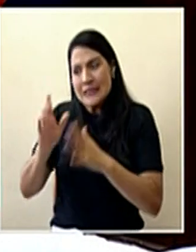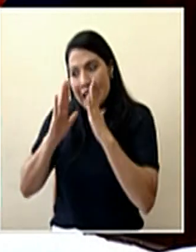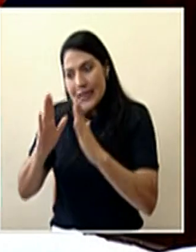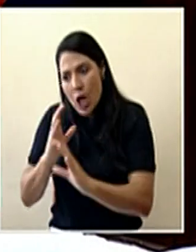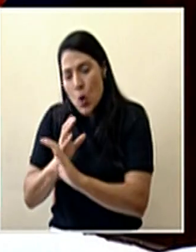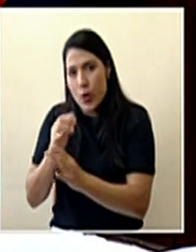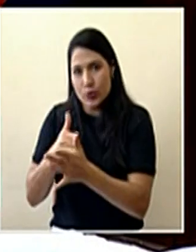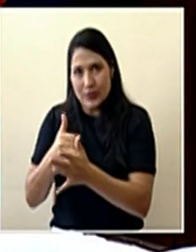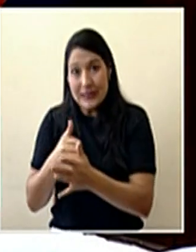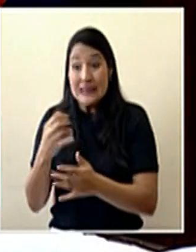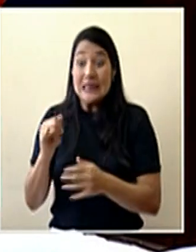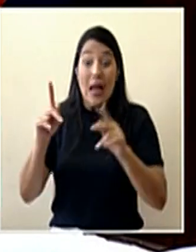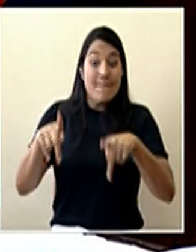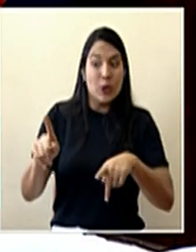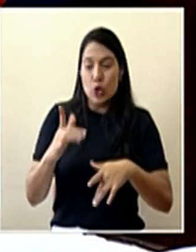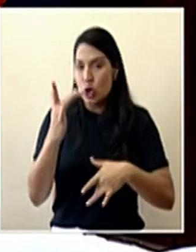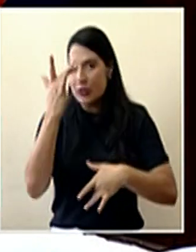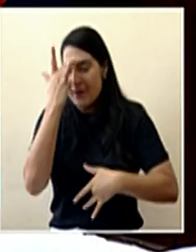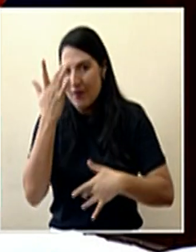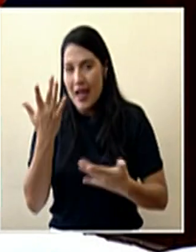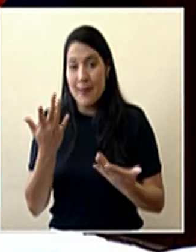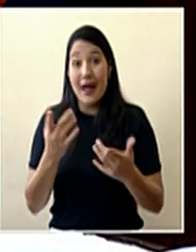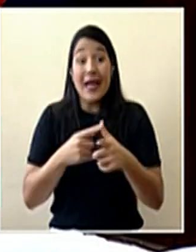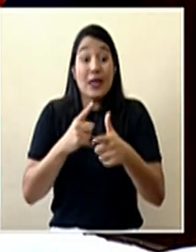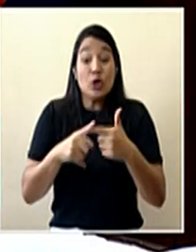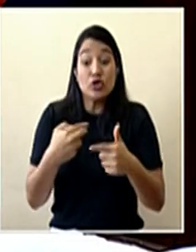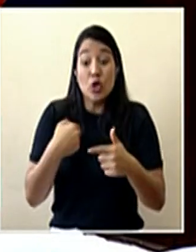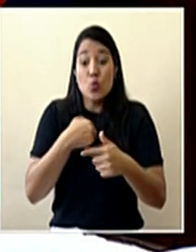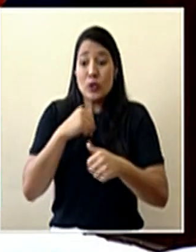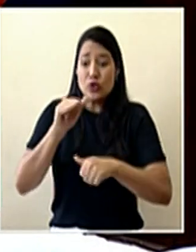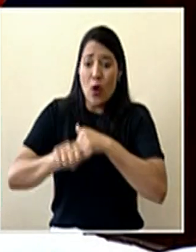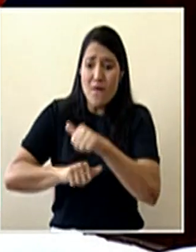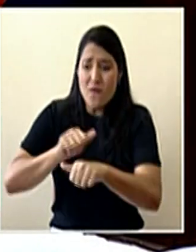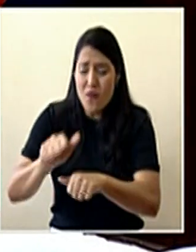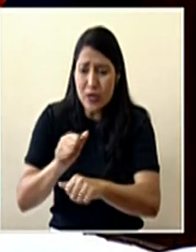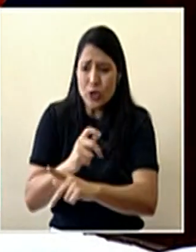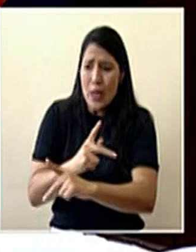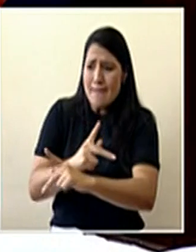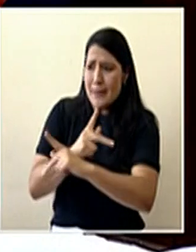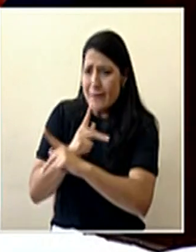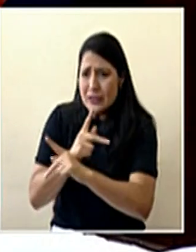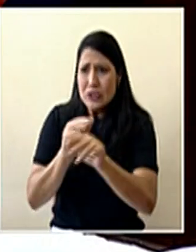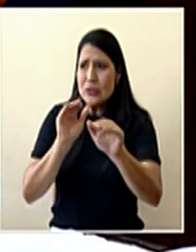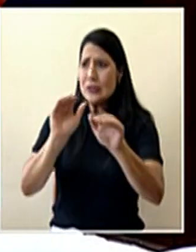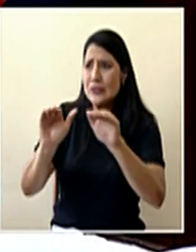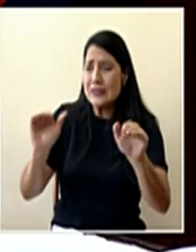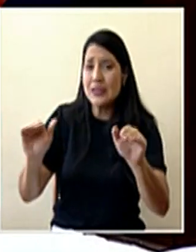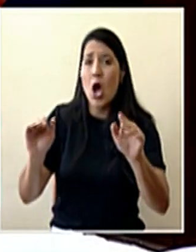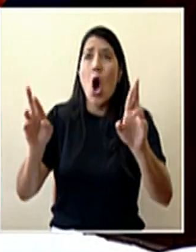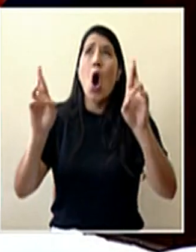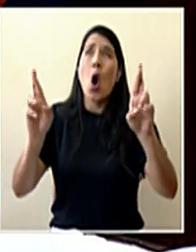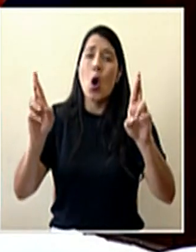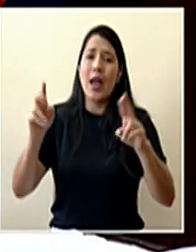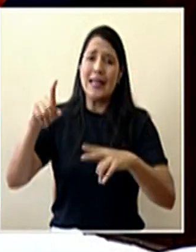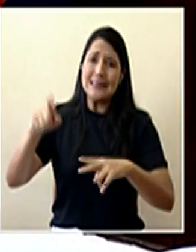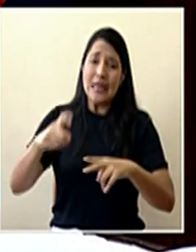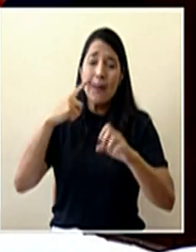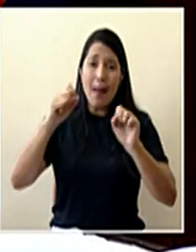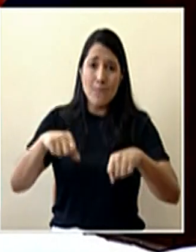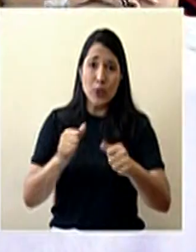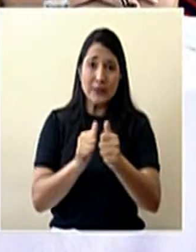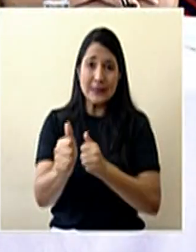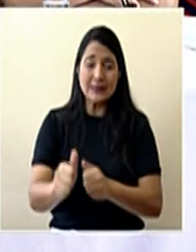contamina, que la gente no se enferma y que todos estos esfuerzos de prevención y promoción son los necesarios para salir